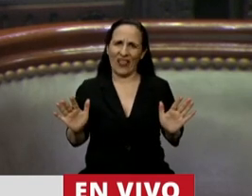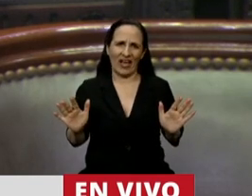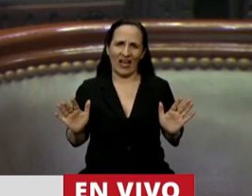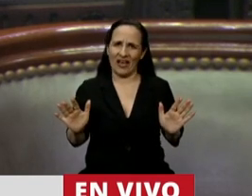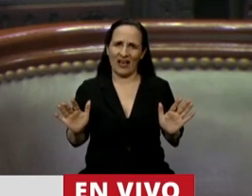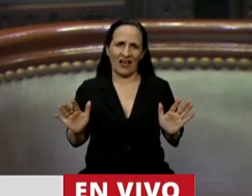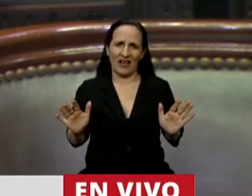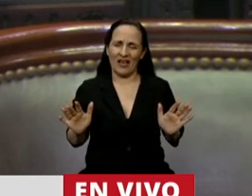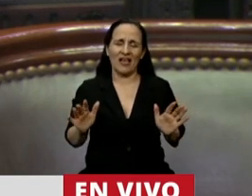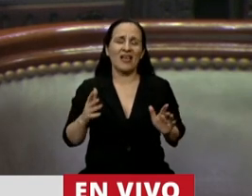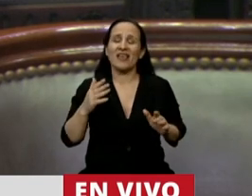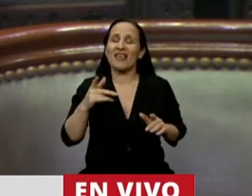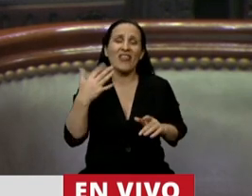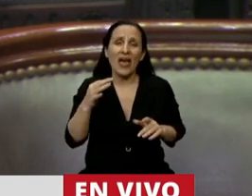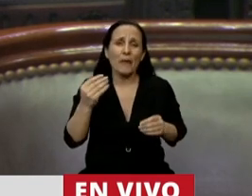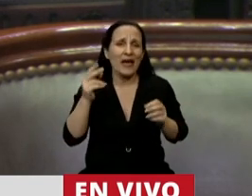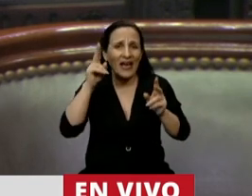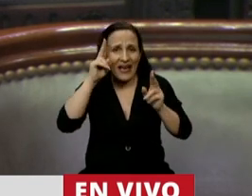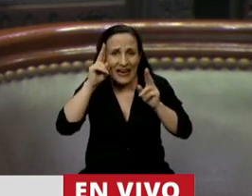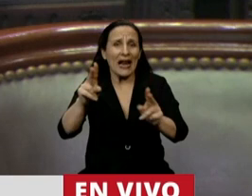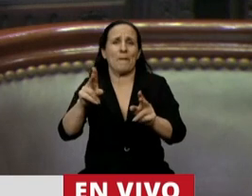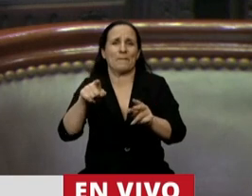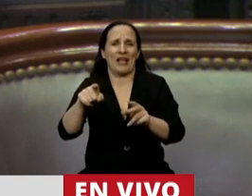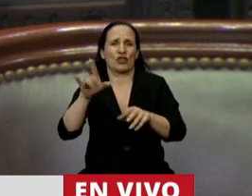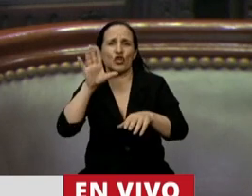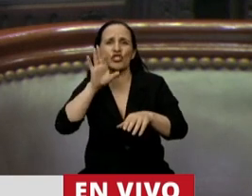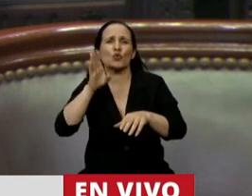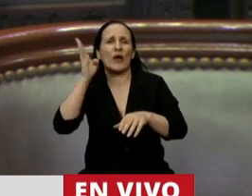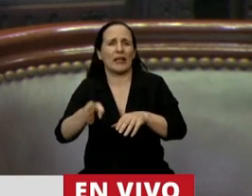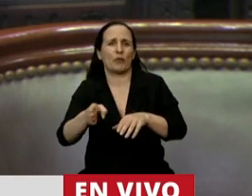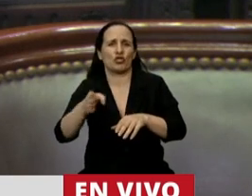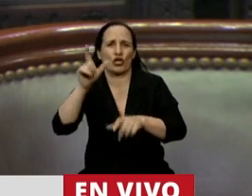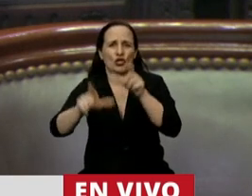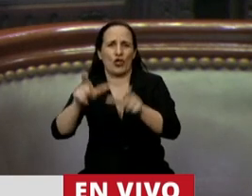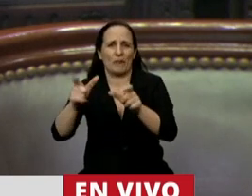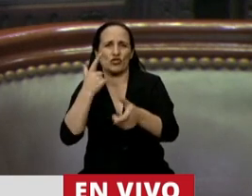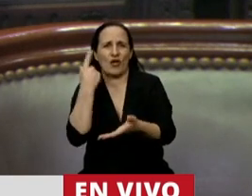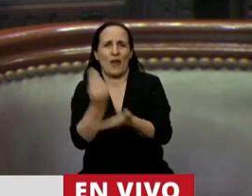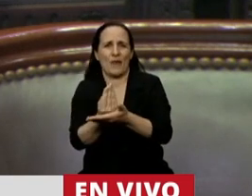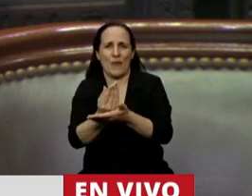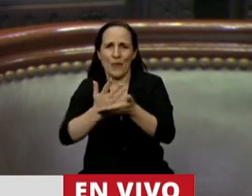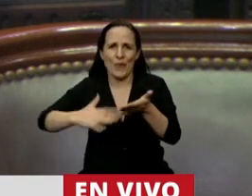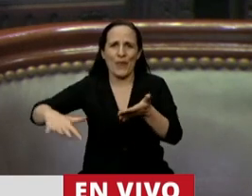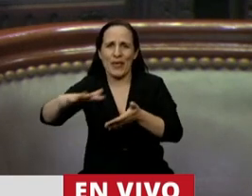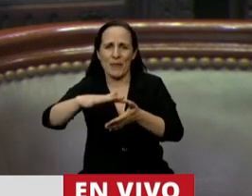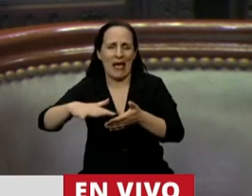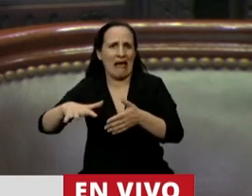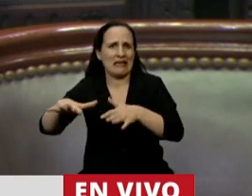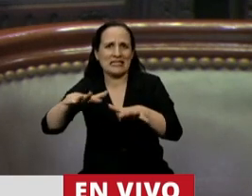fundamentalmente respeto hacia ese 50% de compatriotas que viven en la